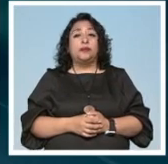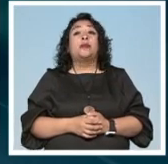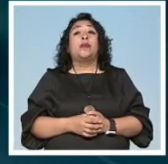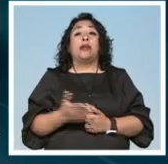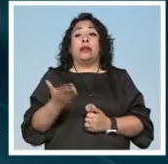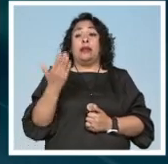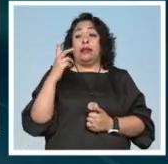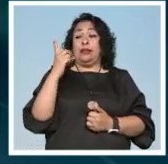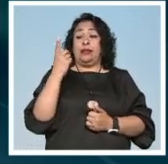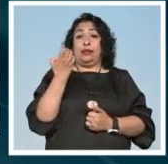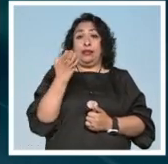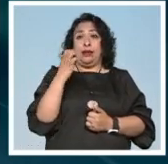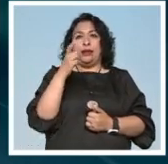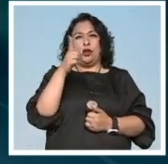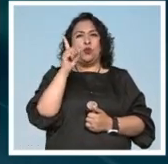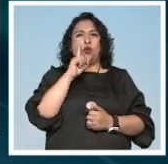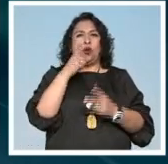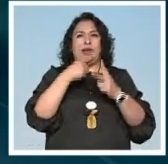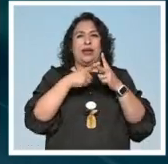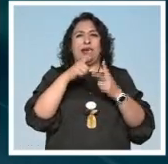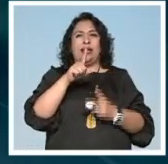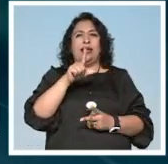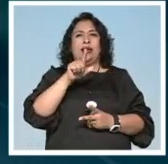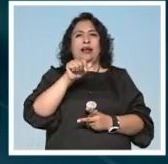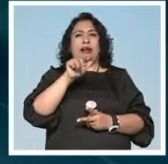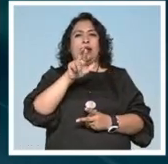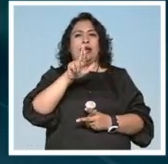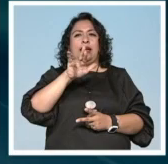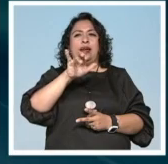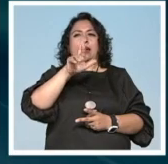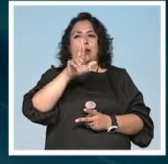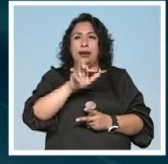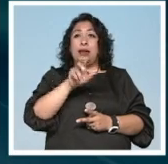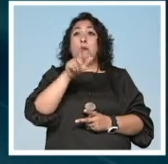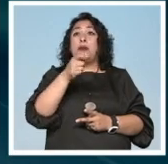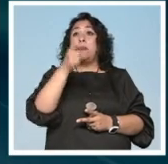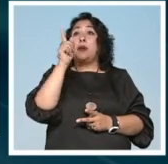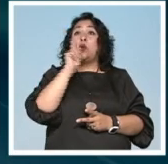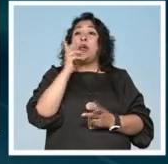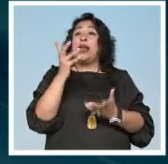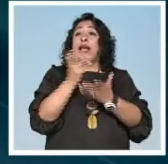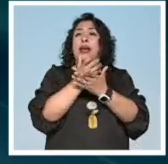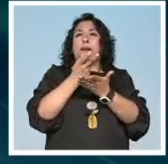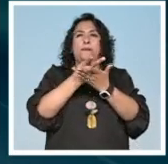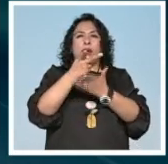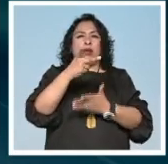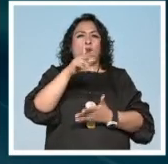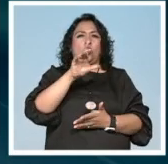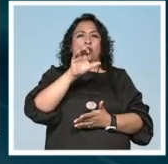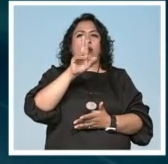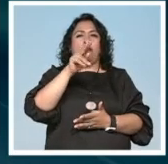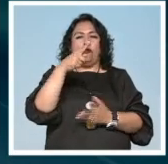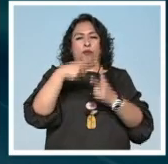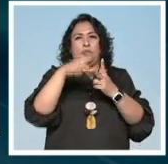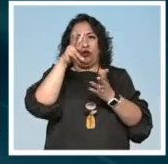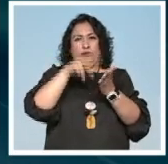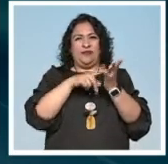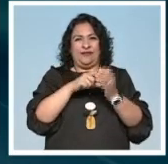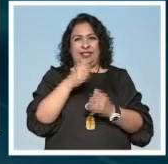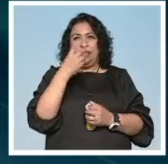El pasado 30 de enero, la matemática Claire Boisson se convirtió en la primera mujer en ganar el premio Crawford de matemáticas en